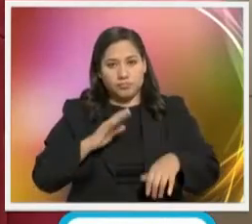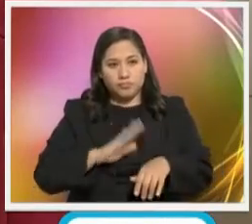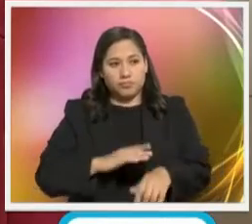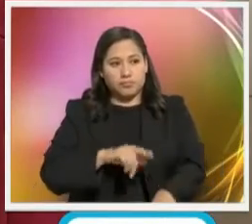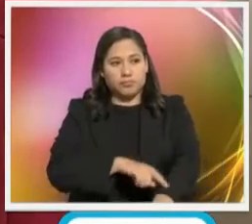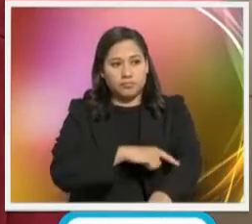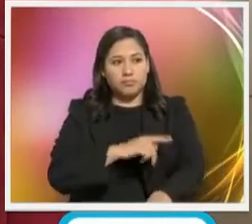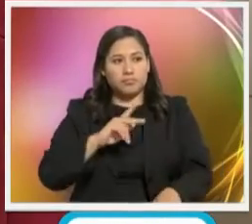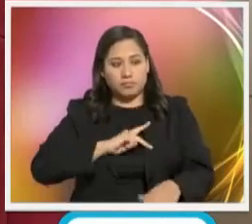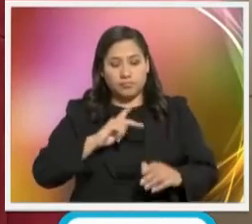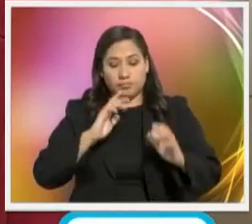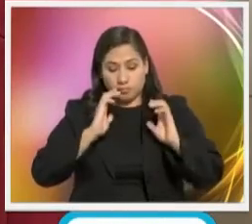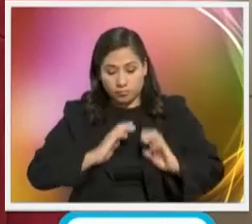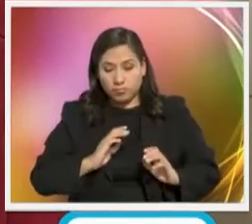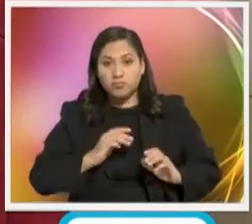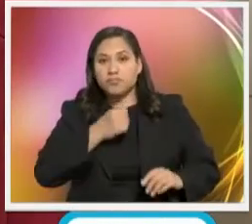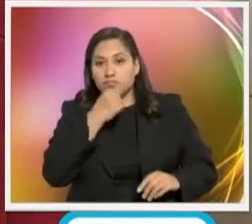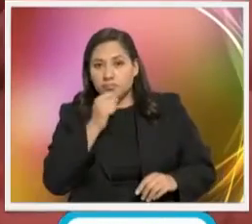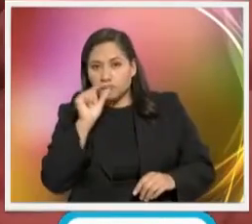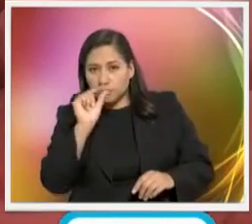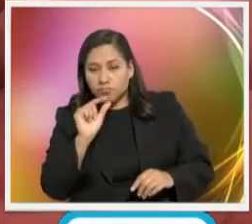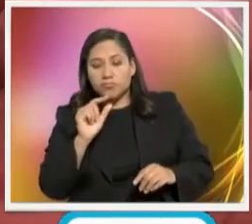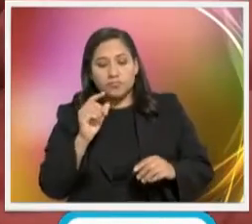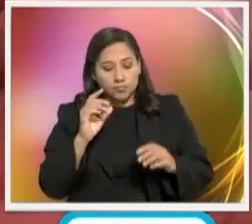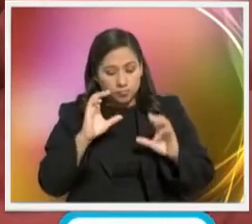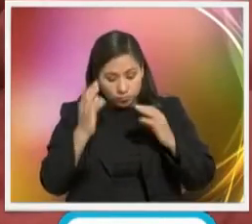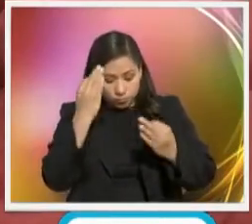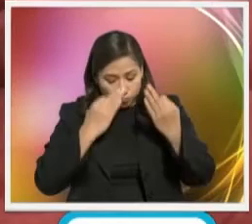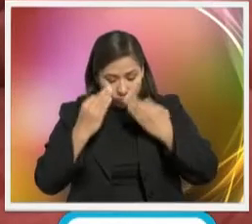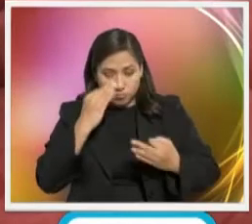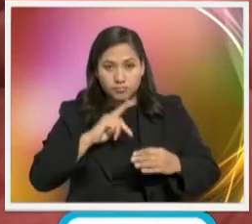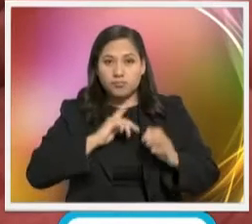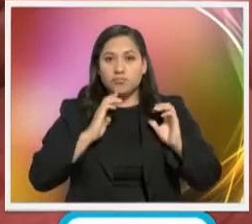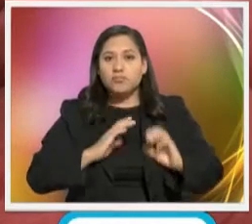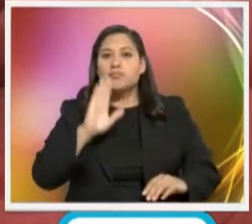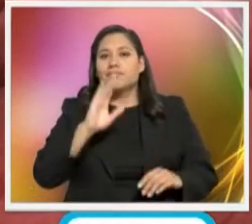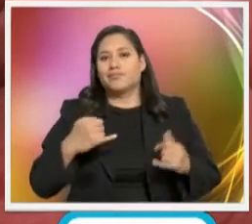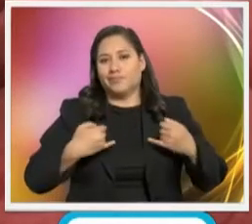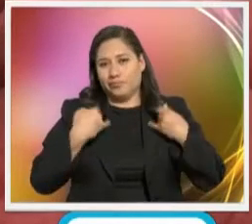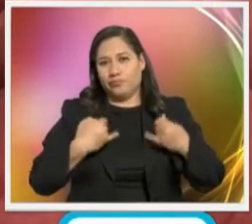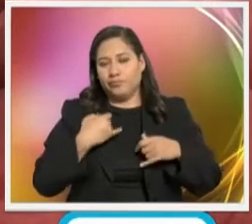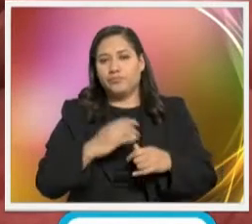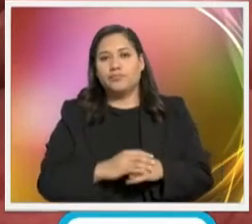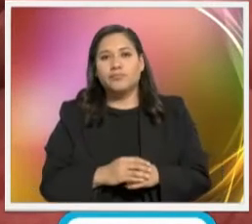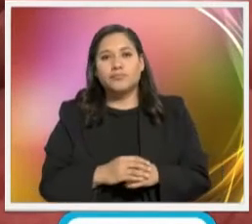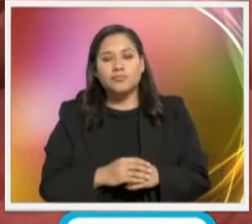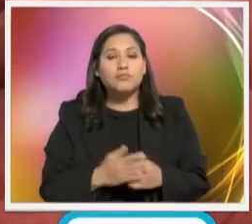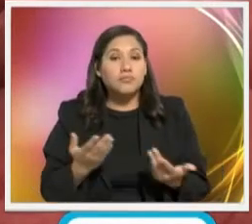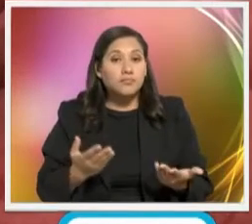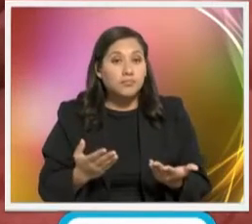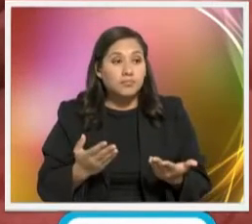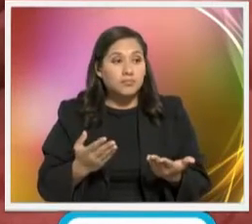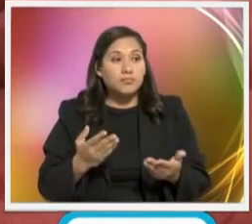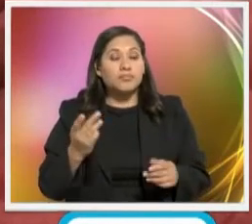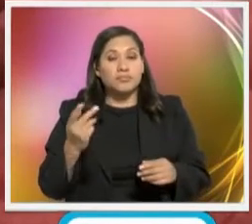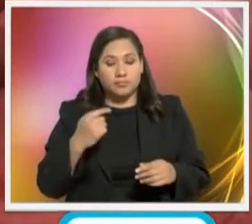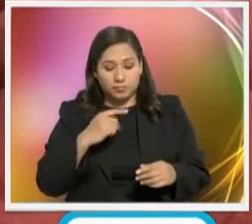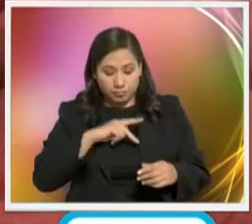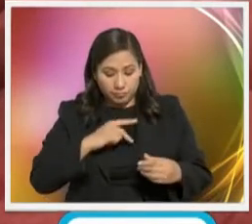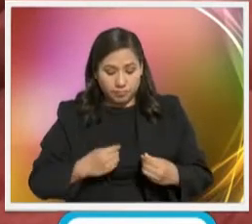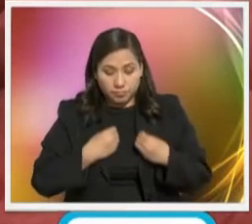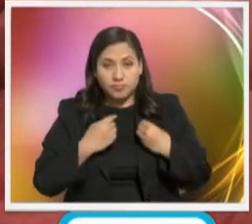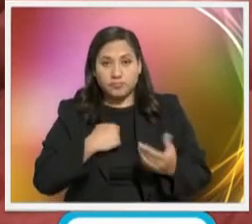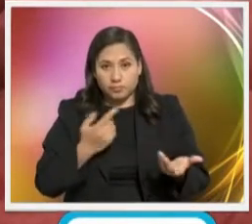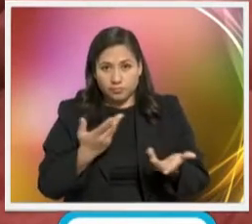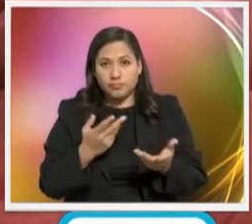cuerpo envejece menos si lo ¿no? cuidas, Sin duda. etcétera. Entonces, pues, ¿qué hacemos con ese tiempo extra que nos queda de vida? Eso es lo que tenemos